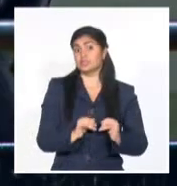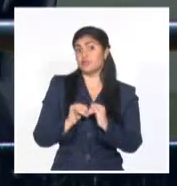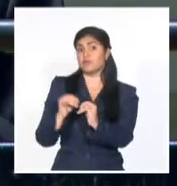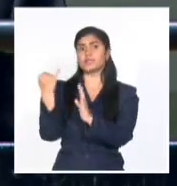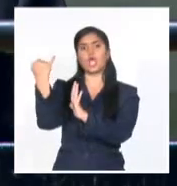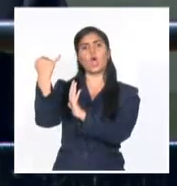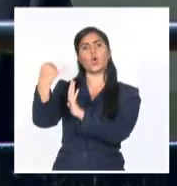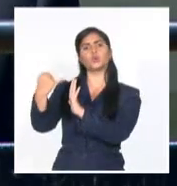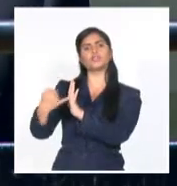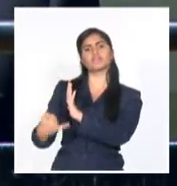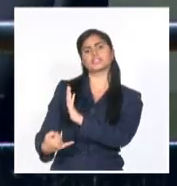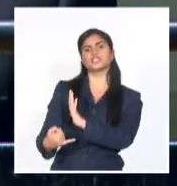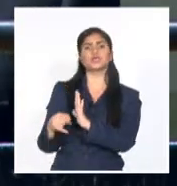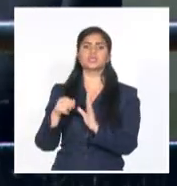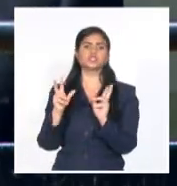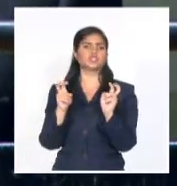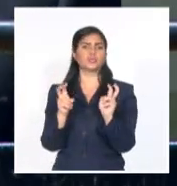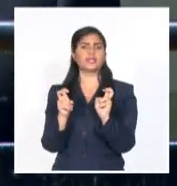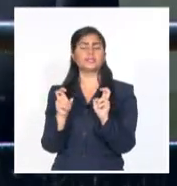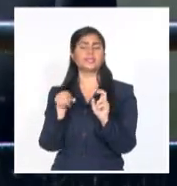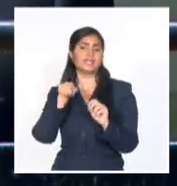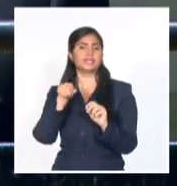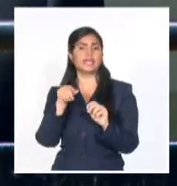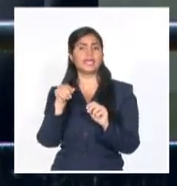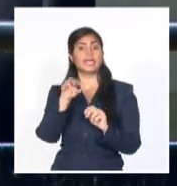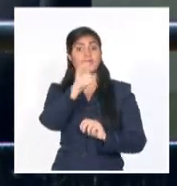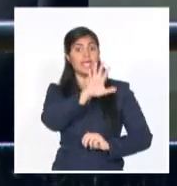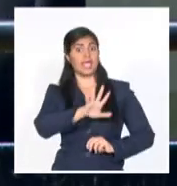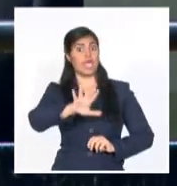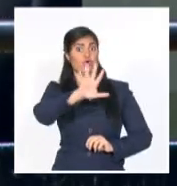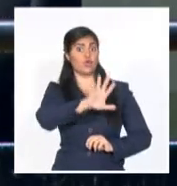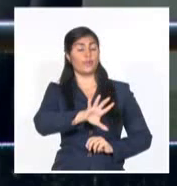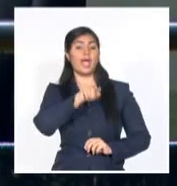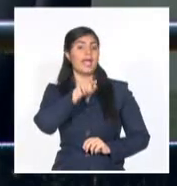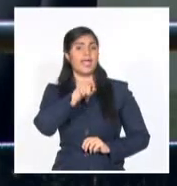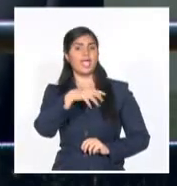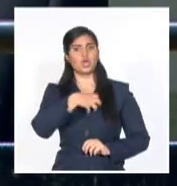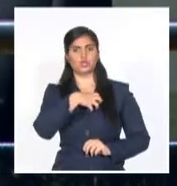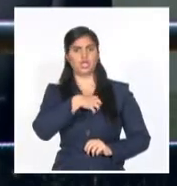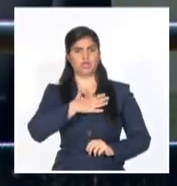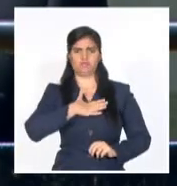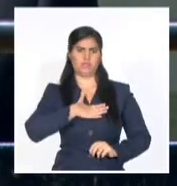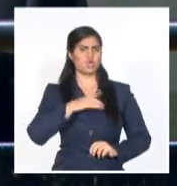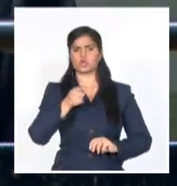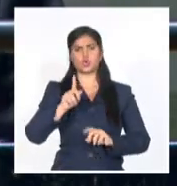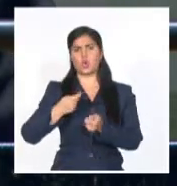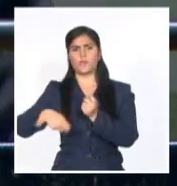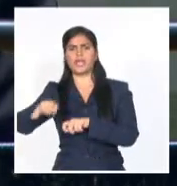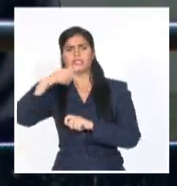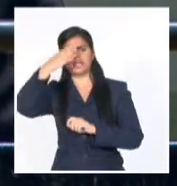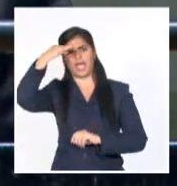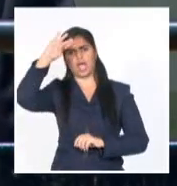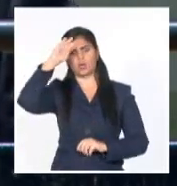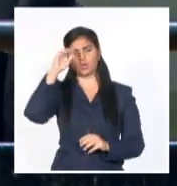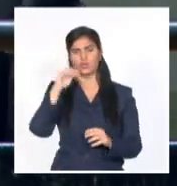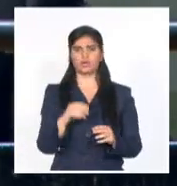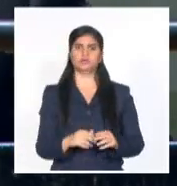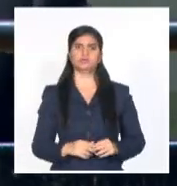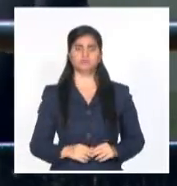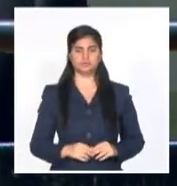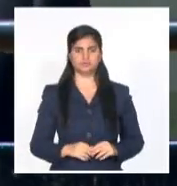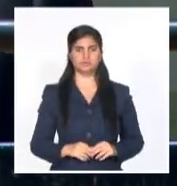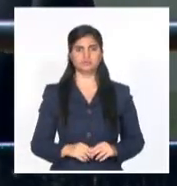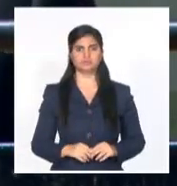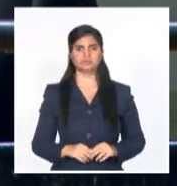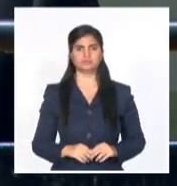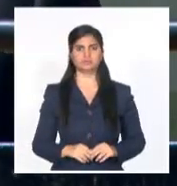son subsidiarias de empresas estadounidenses, lo que es sin dudas un acto